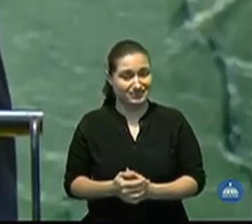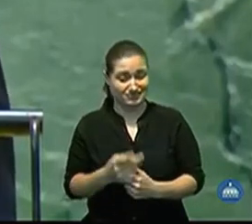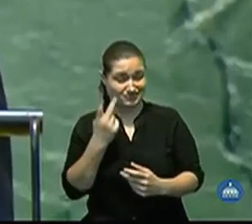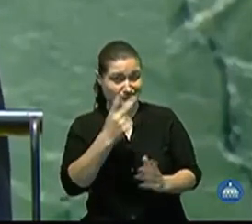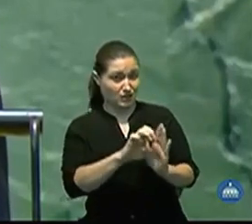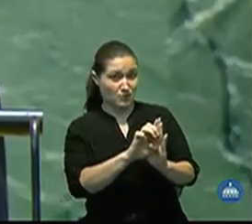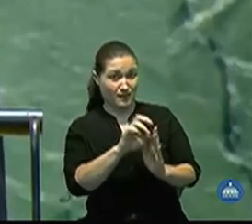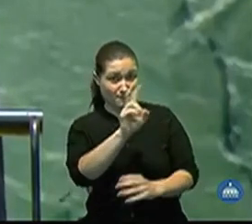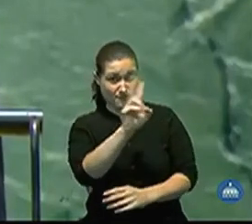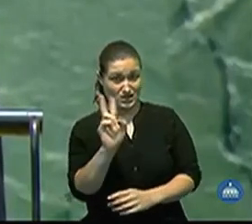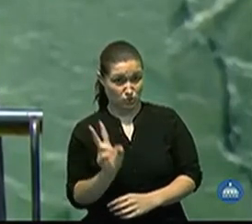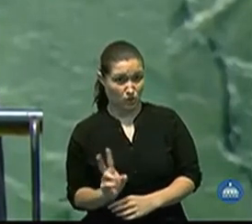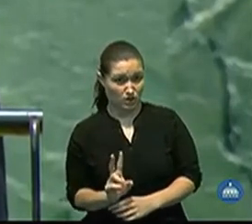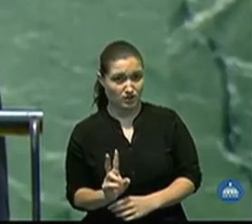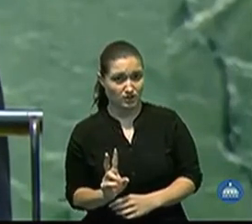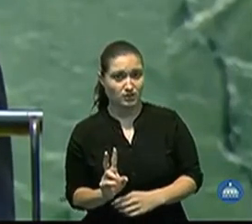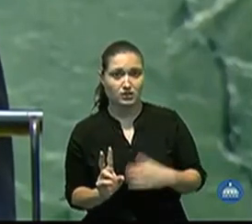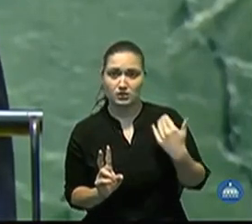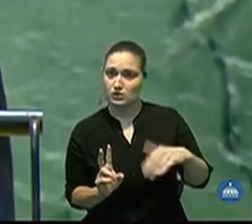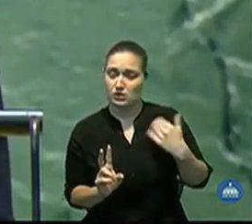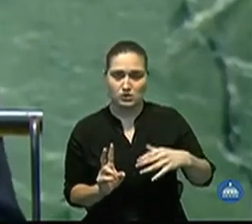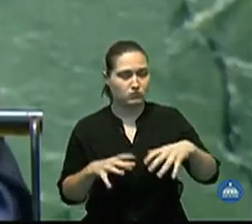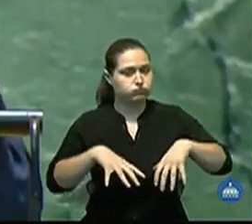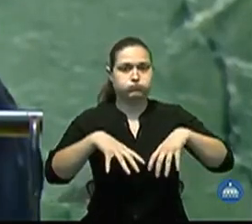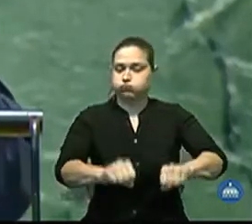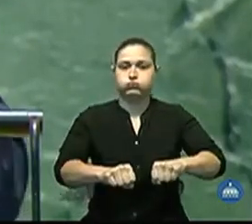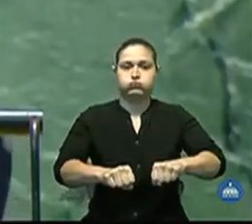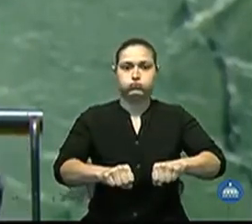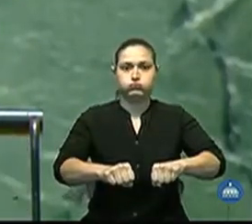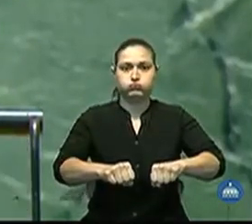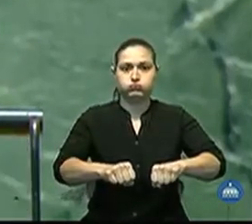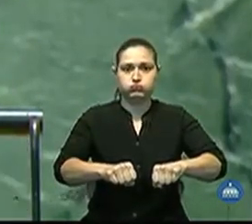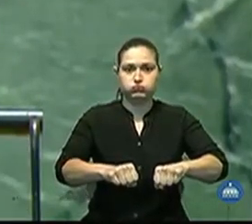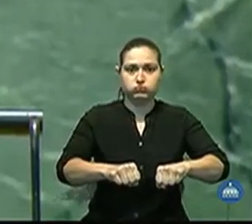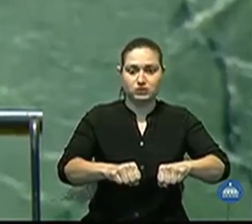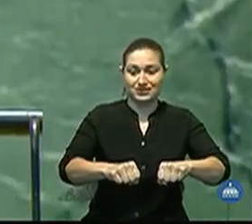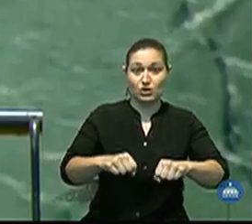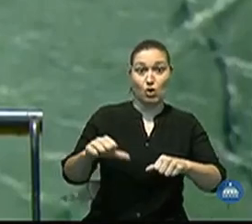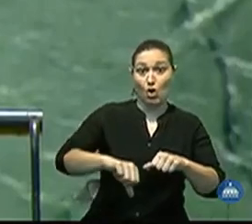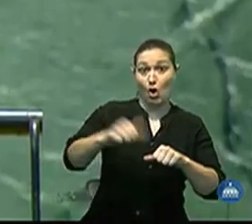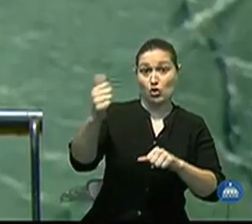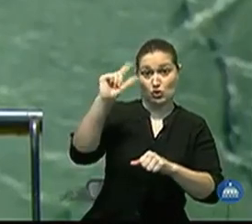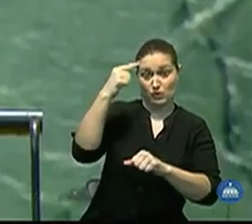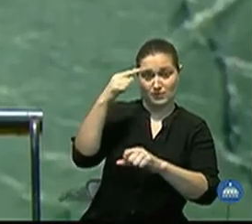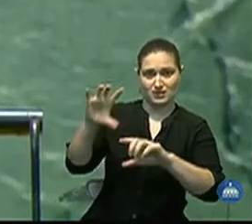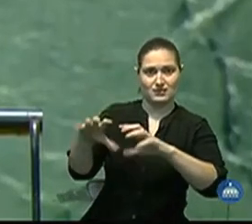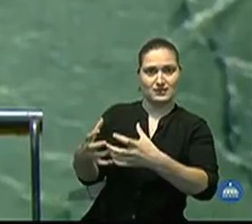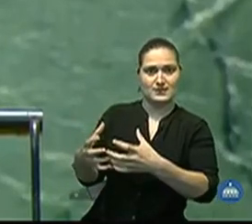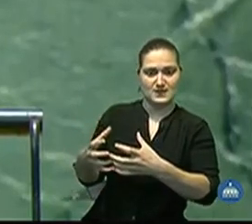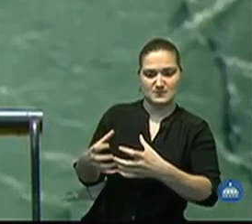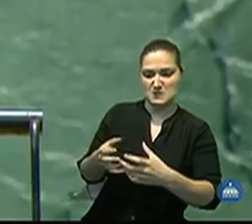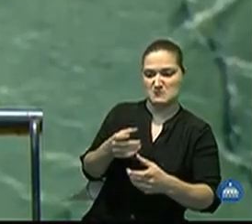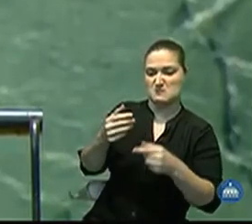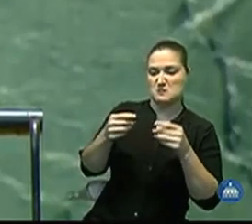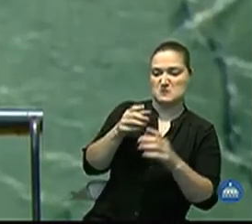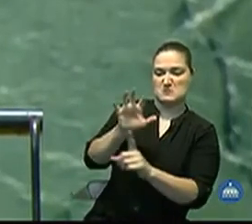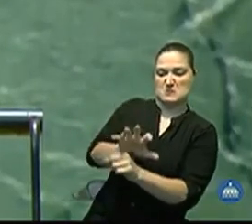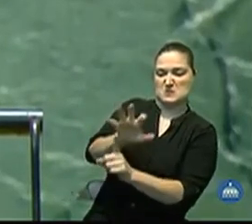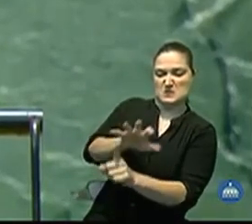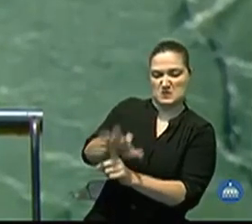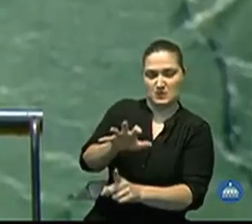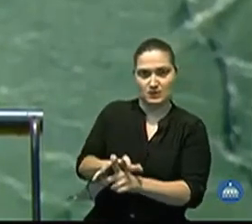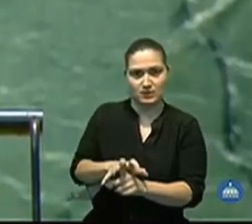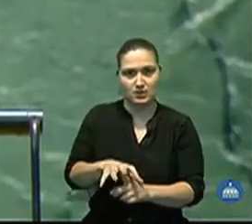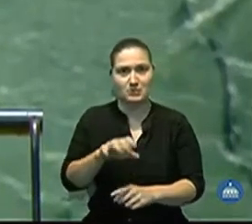que combina la concentración del poder, la persecución de la oposición y la censura a los medios de comunicación, sin la